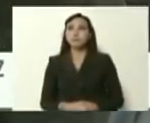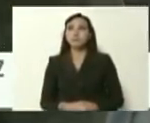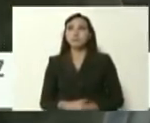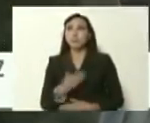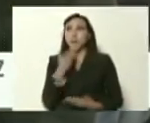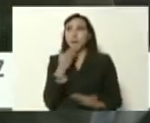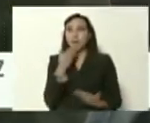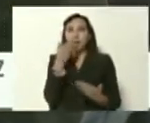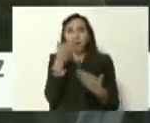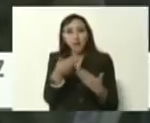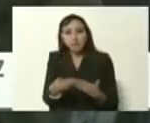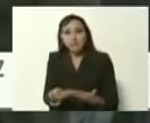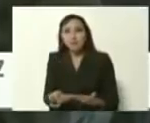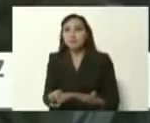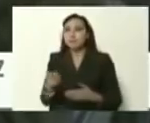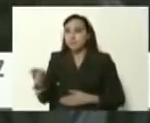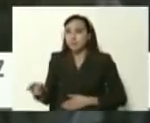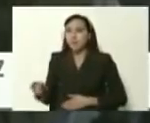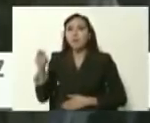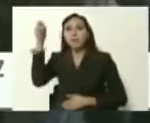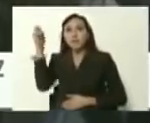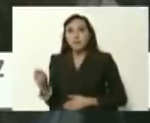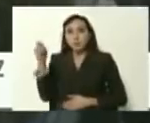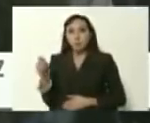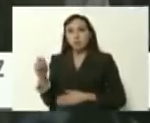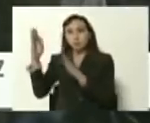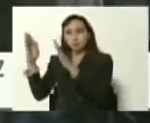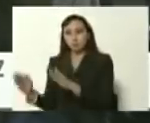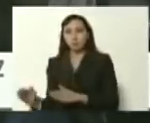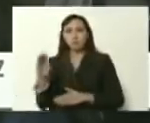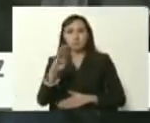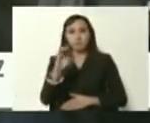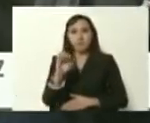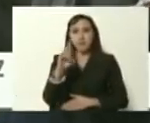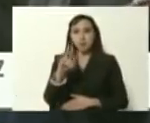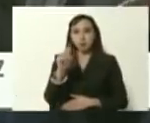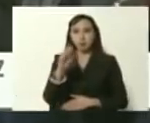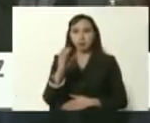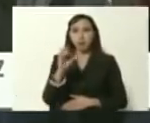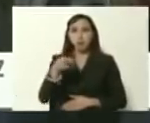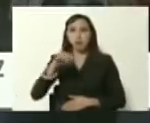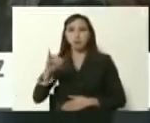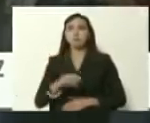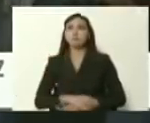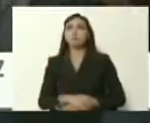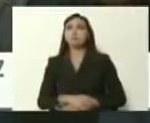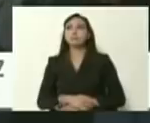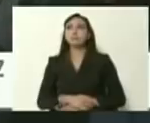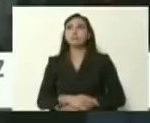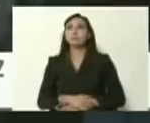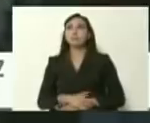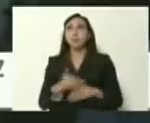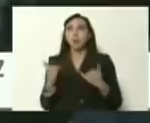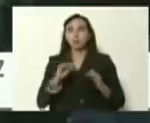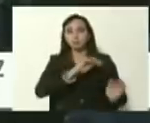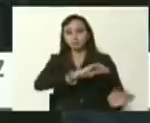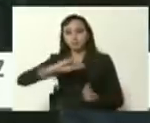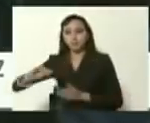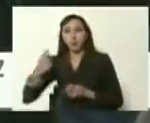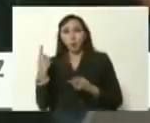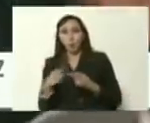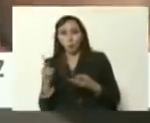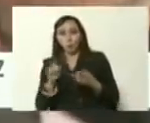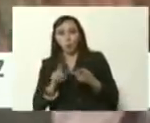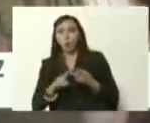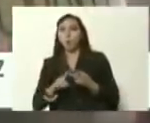Gracias, diputado Bertucci. Voy a dejar en el derecho de palabra al diputado, pastor también, Alfonso Campos.